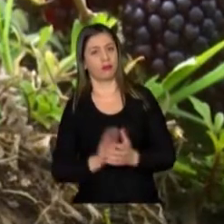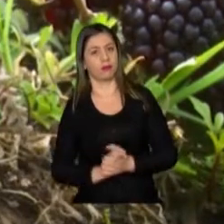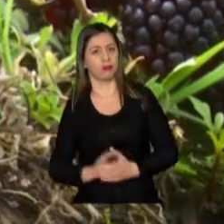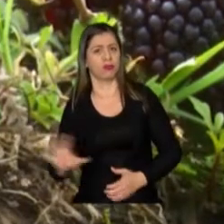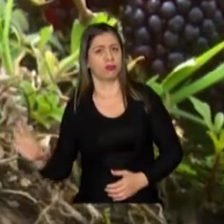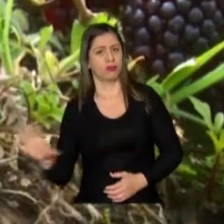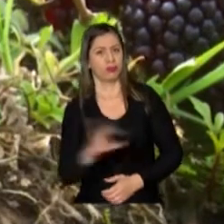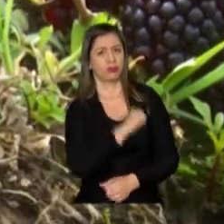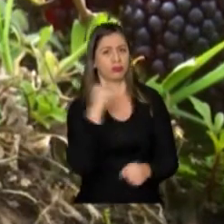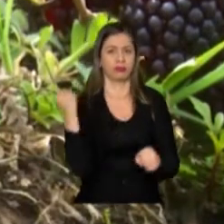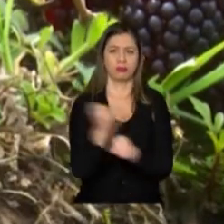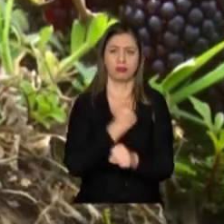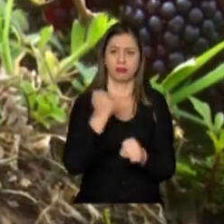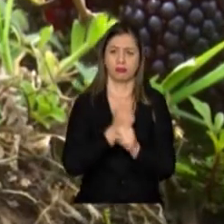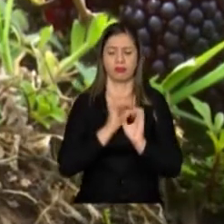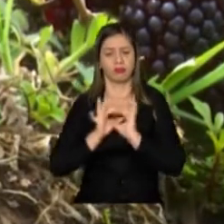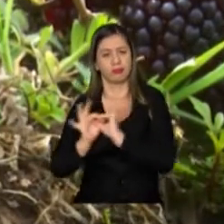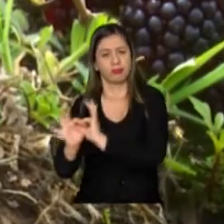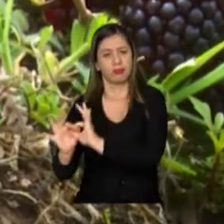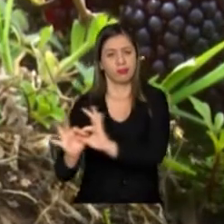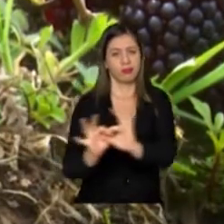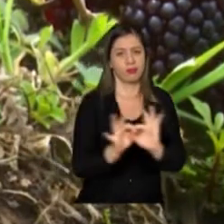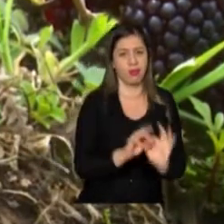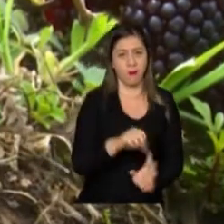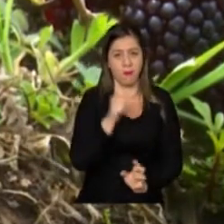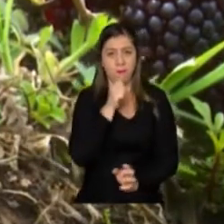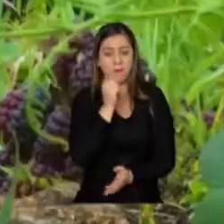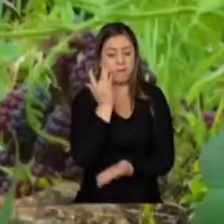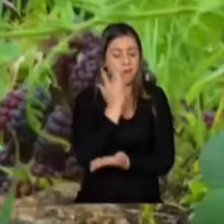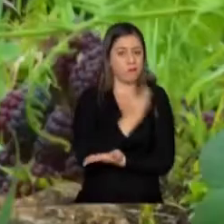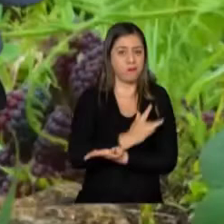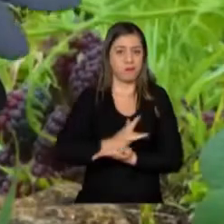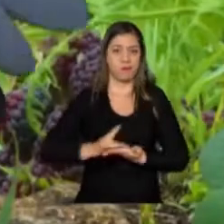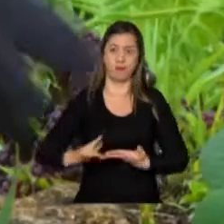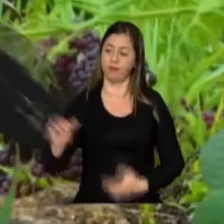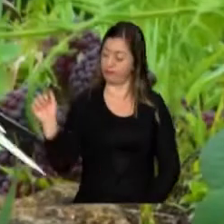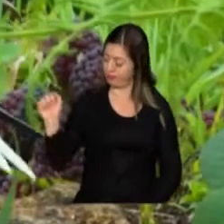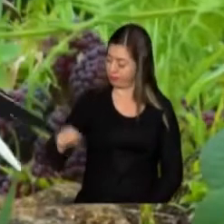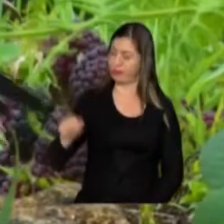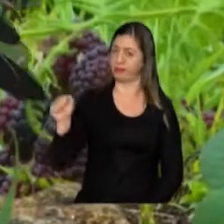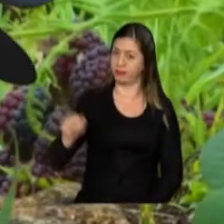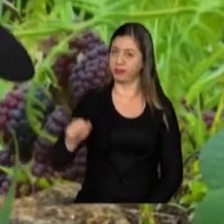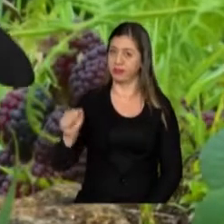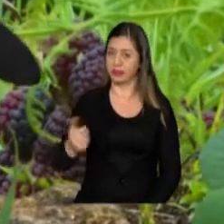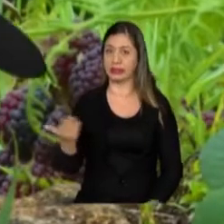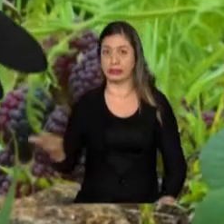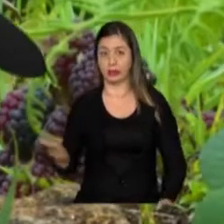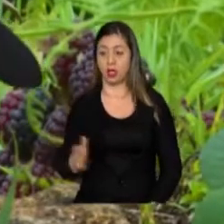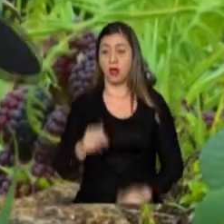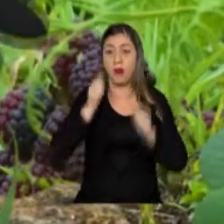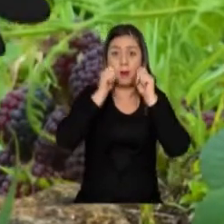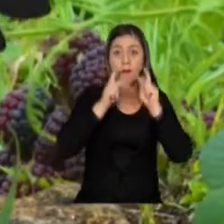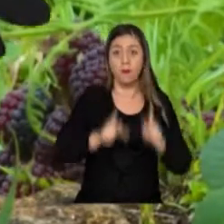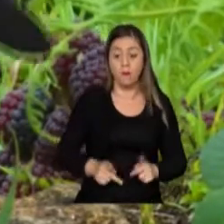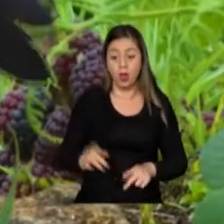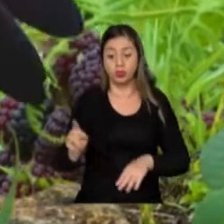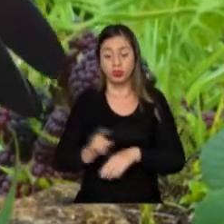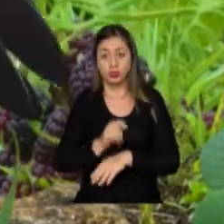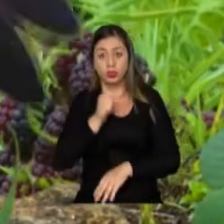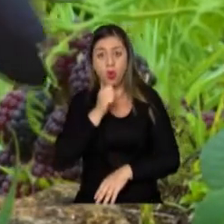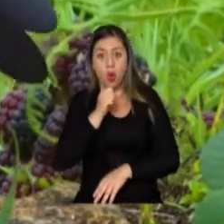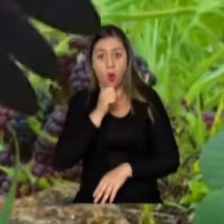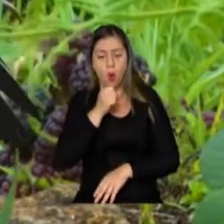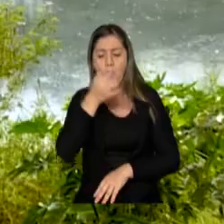están trabajando juntos para tener agüita limpia. Sí, Rupito, ya que cuando los humanos usan el agua, esta